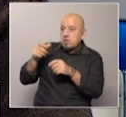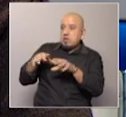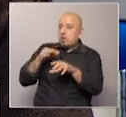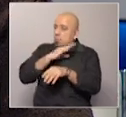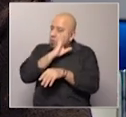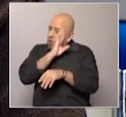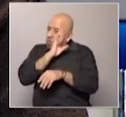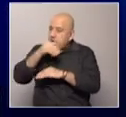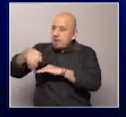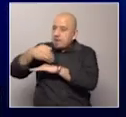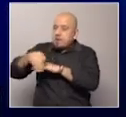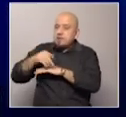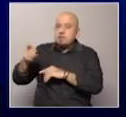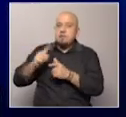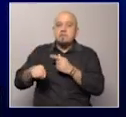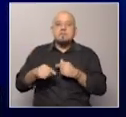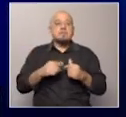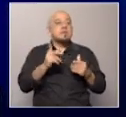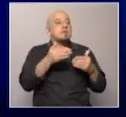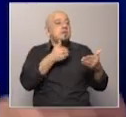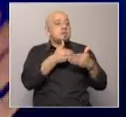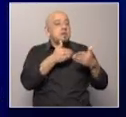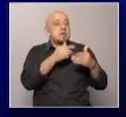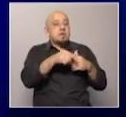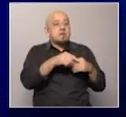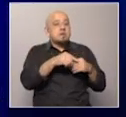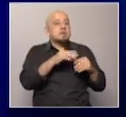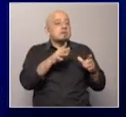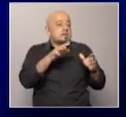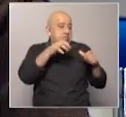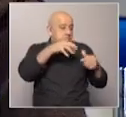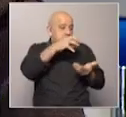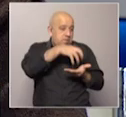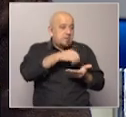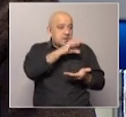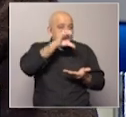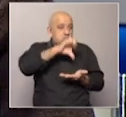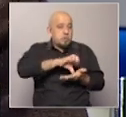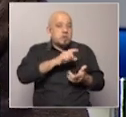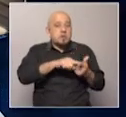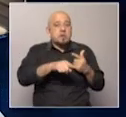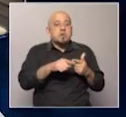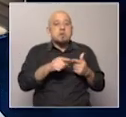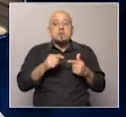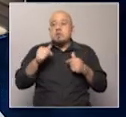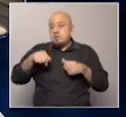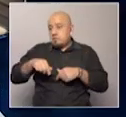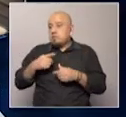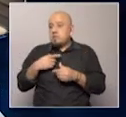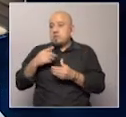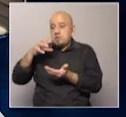calle eso es periferia de la capa que muy cerca de la casa de alguien debido en la planta urbana exacto en la salida de su glaciar ya consolidada está